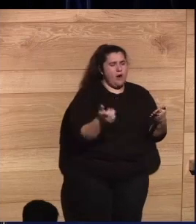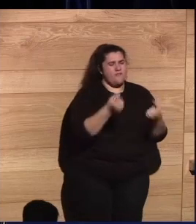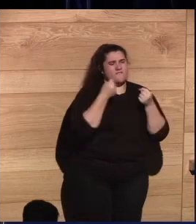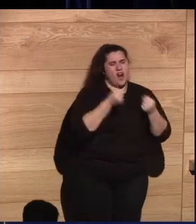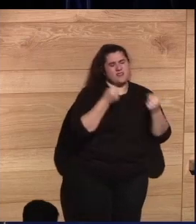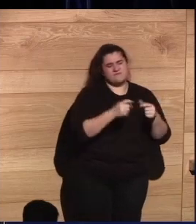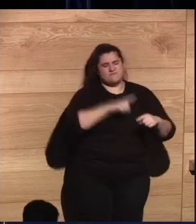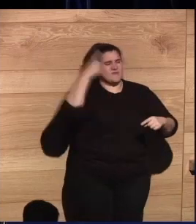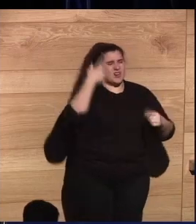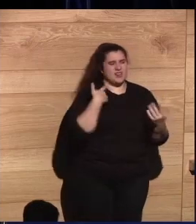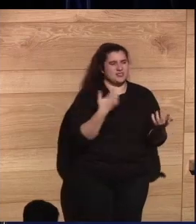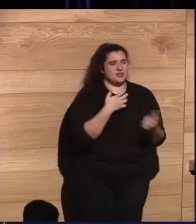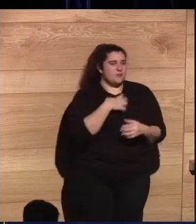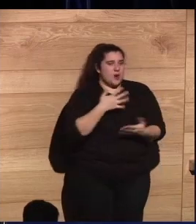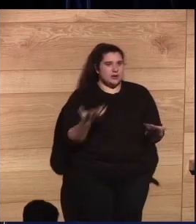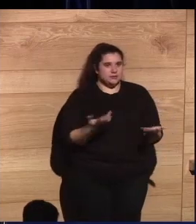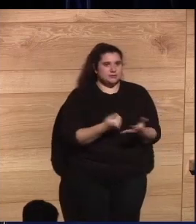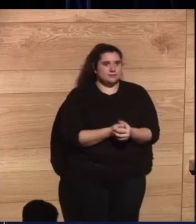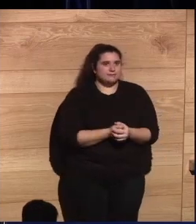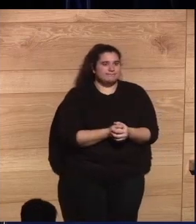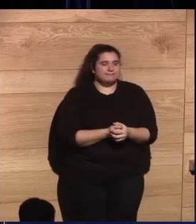un poquito más. No es eso, es falso. Claro.